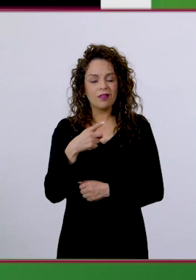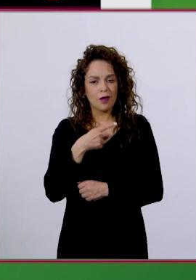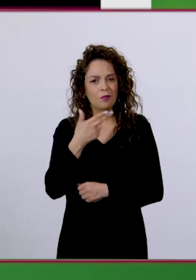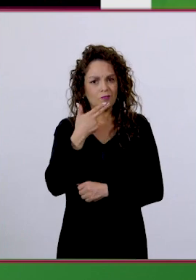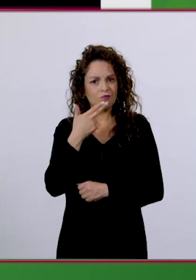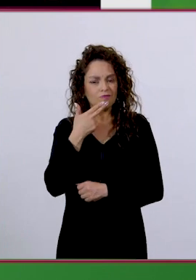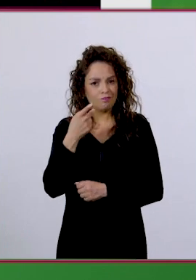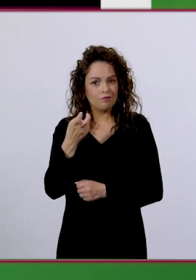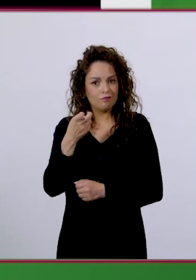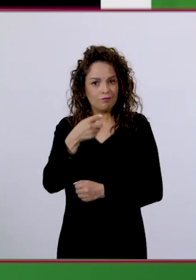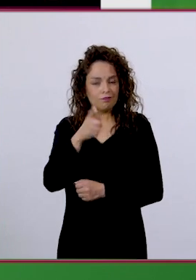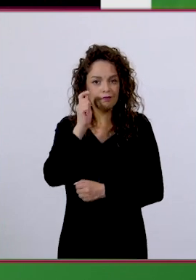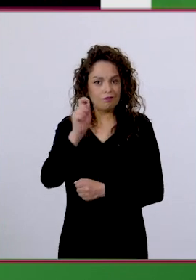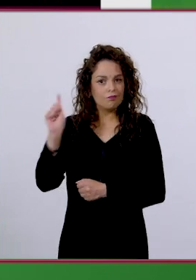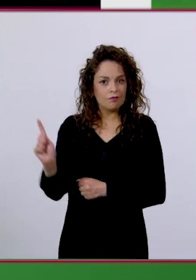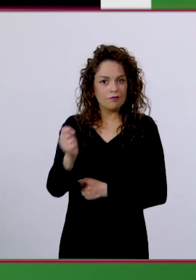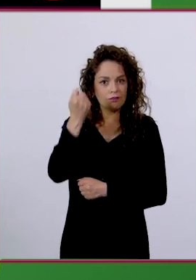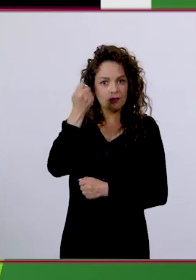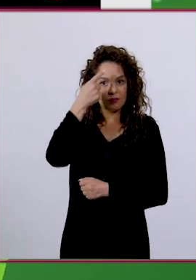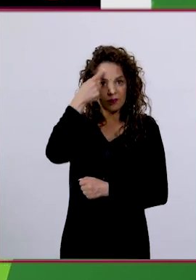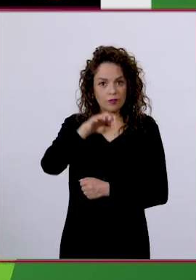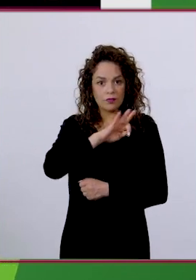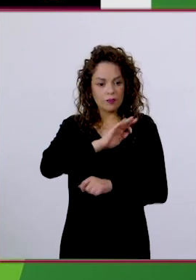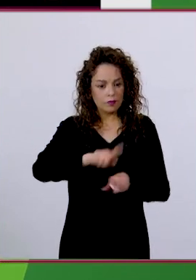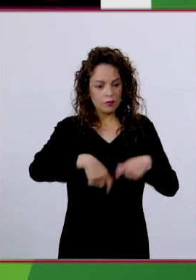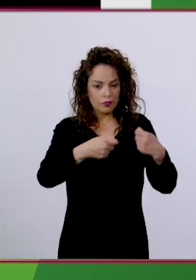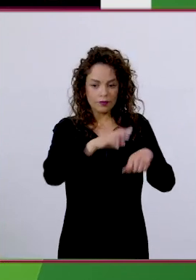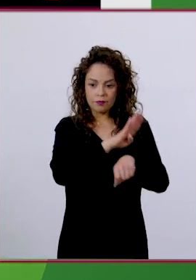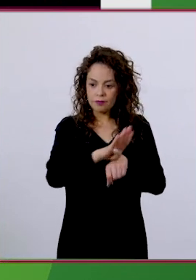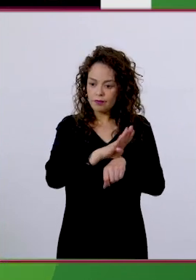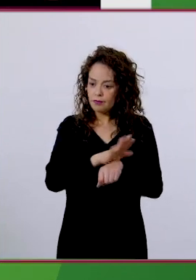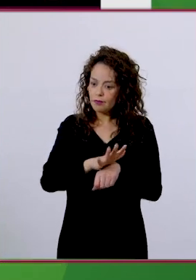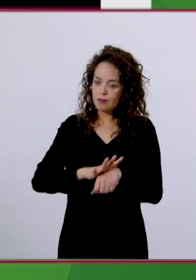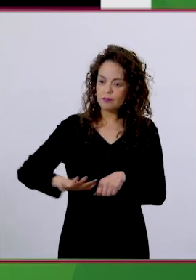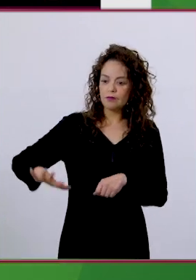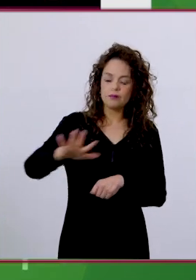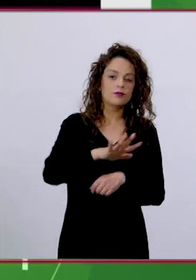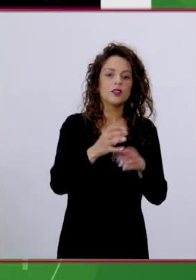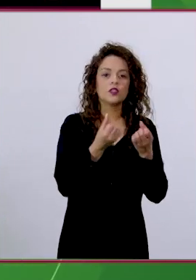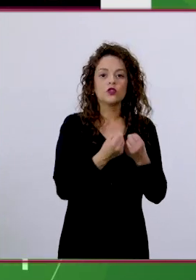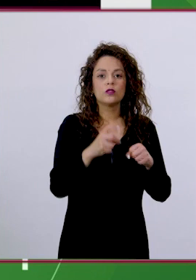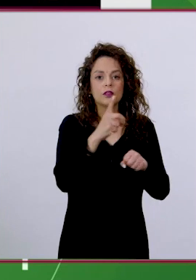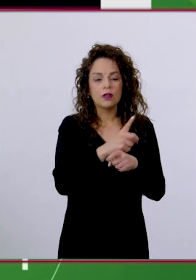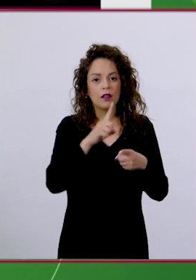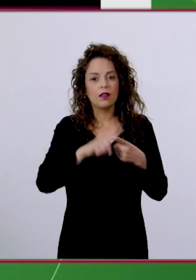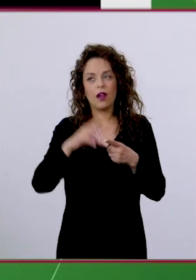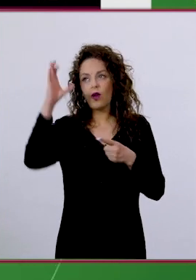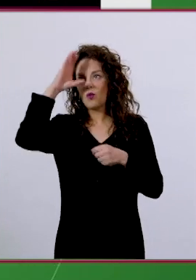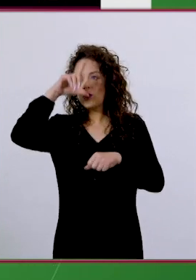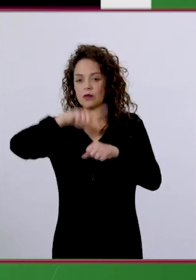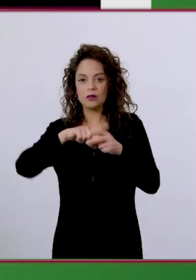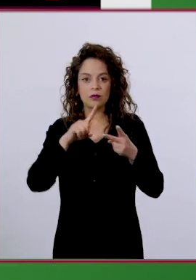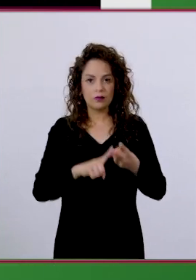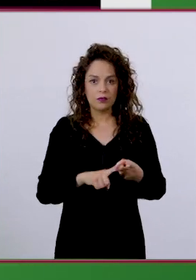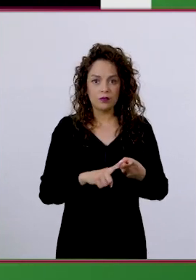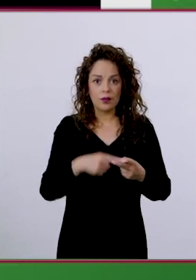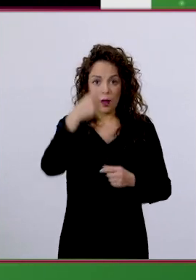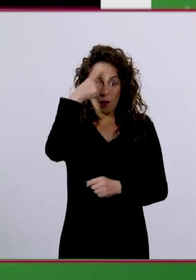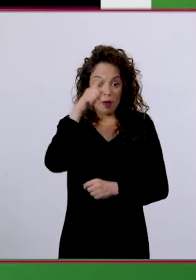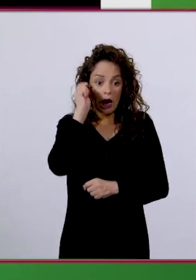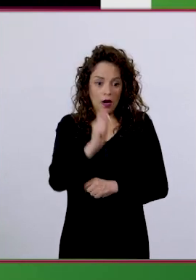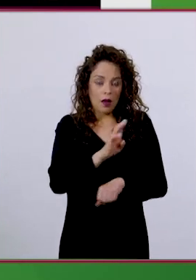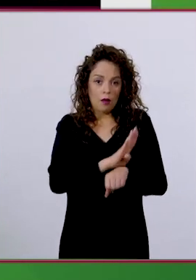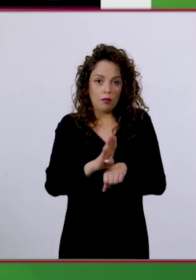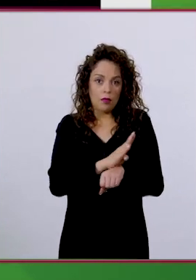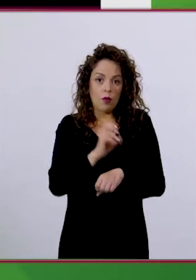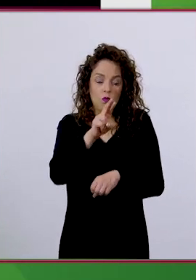tecnologías en pro de las demás personas, de las demás sociedades, de las demás culturas y en pro del trabajo, pues